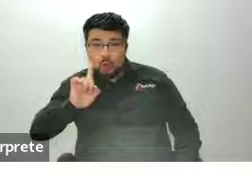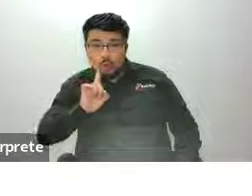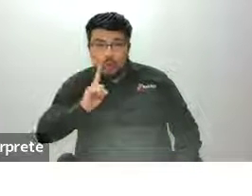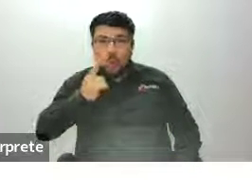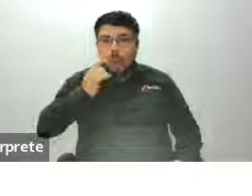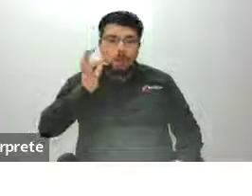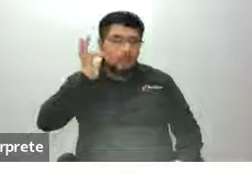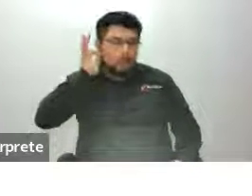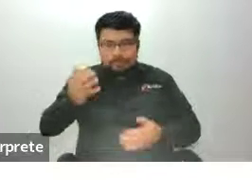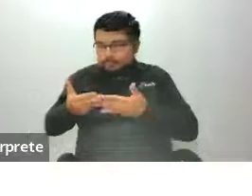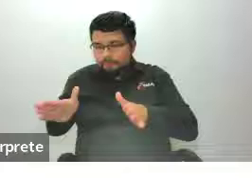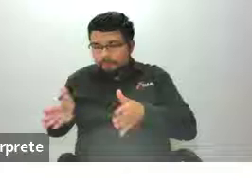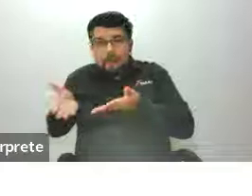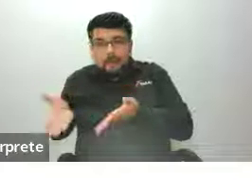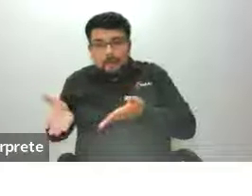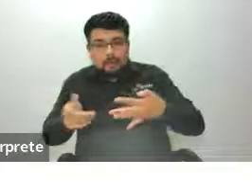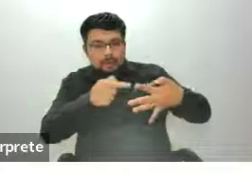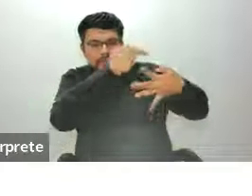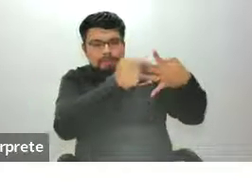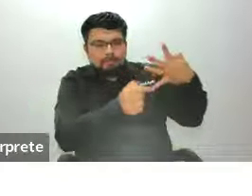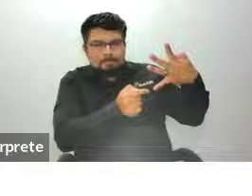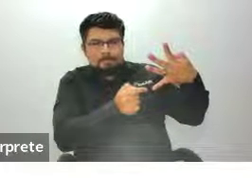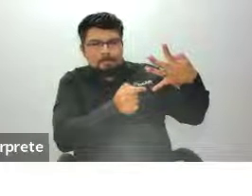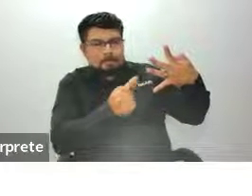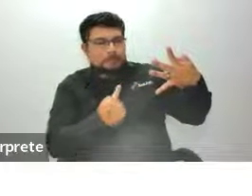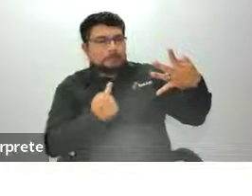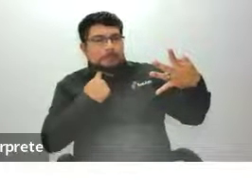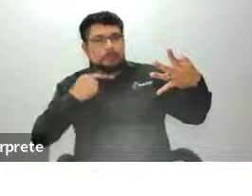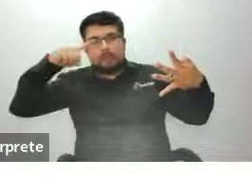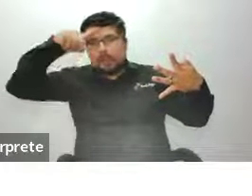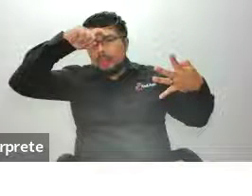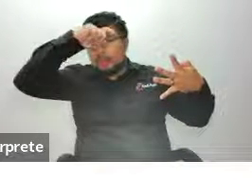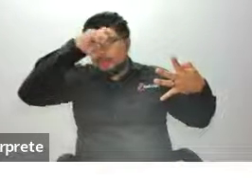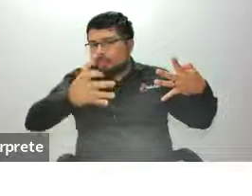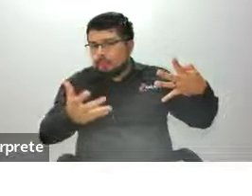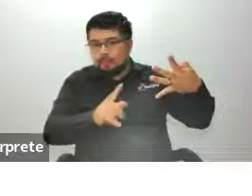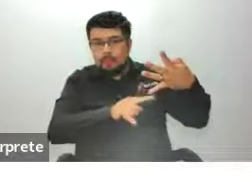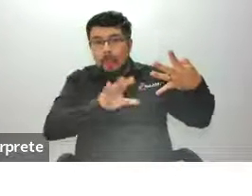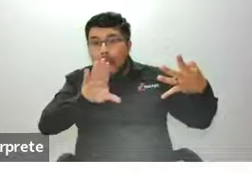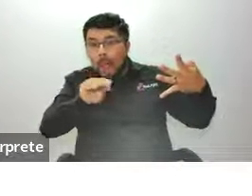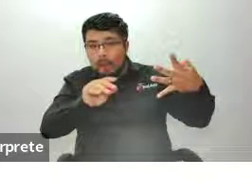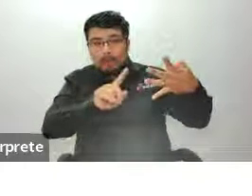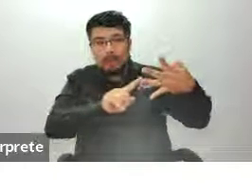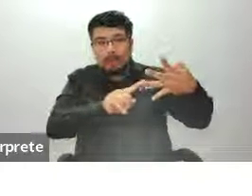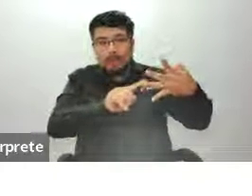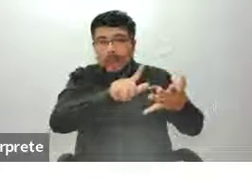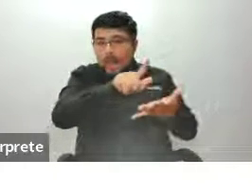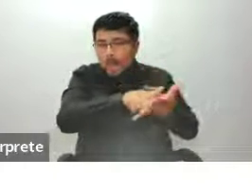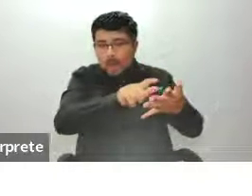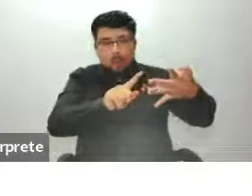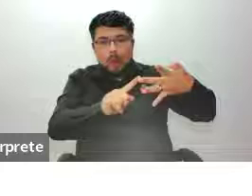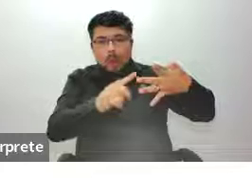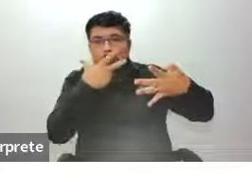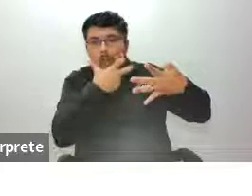sorda? ¿En cuál de estos espacios? ¿En el habla? ¿En la lengua? ¿En el lenguaje? ¿En la